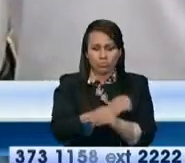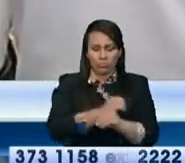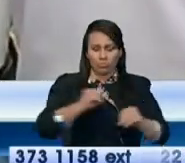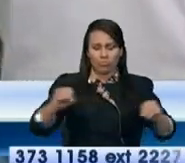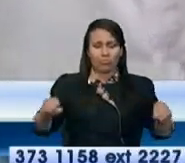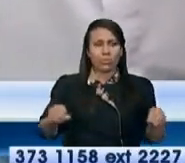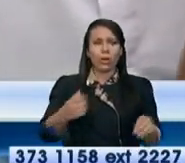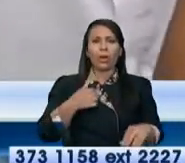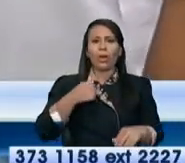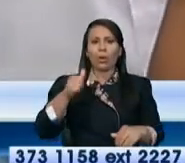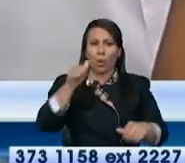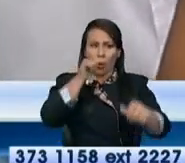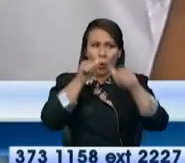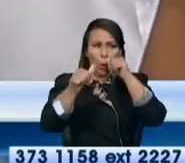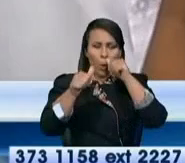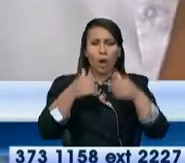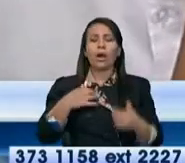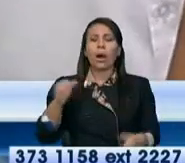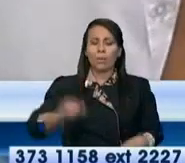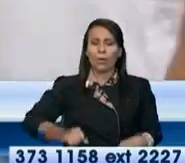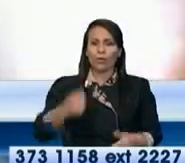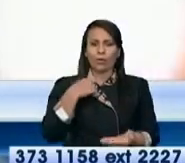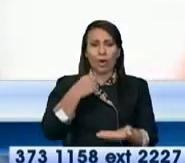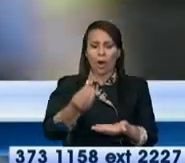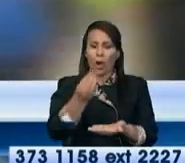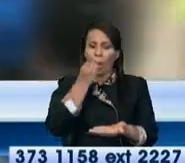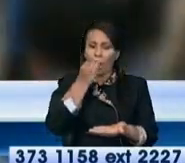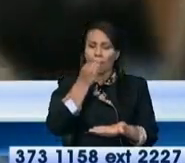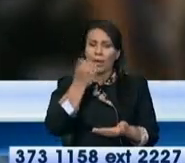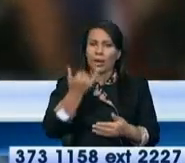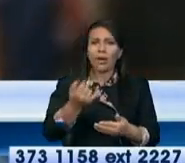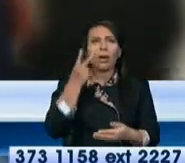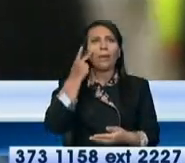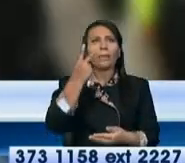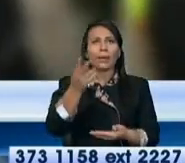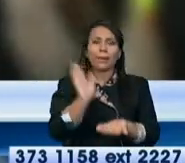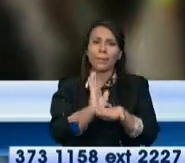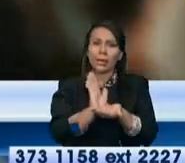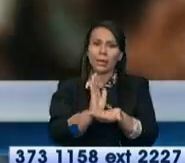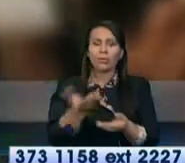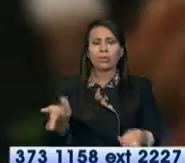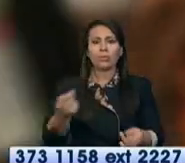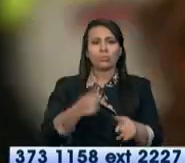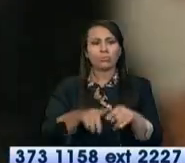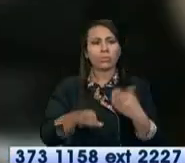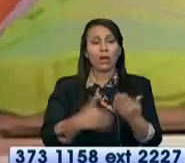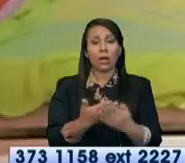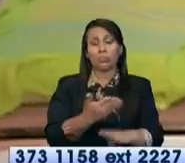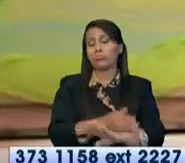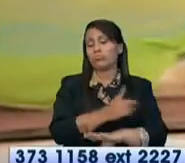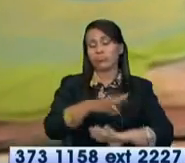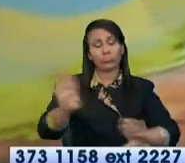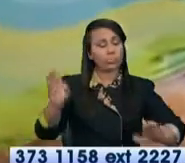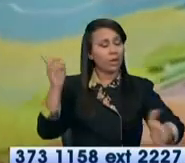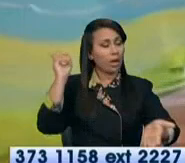una película sin droga, he podido comer ahora porque yo no hacía eso. Pero las acciones se ejecutaron, la clínica se clausuró. No tienen los permisos